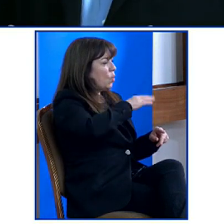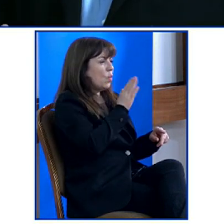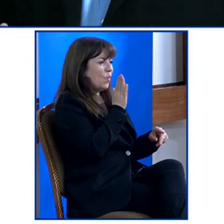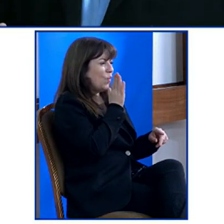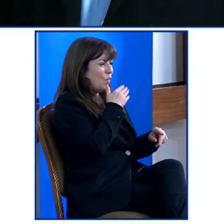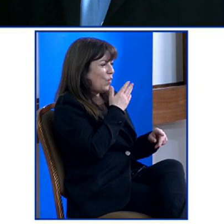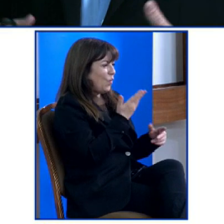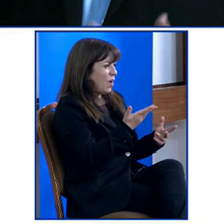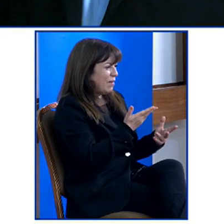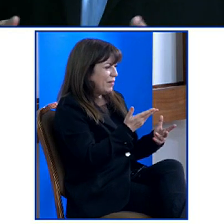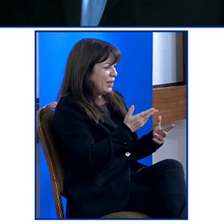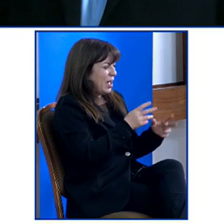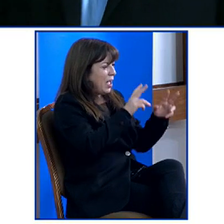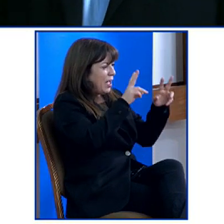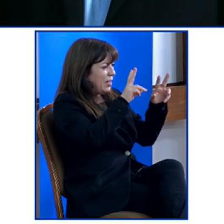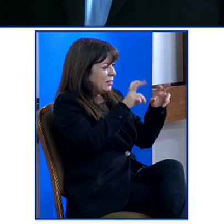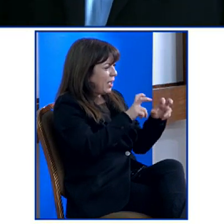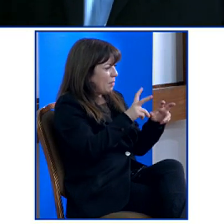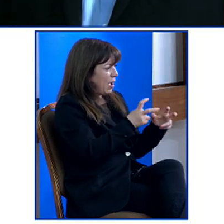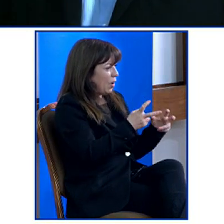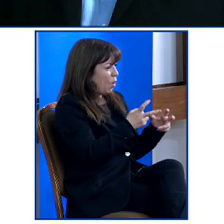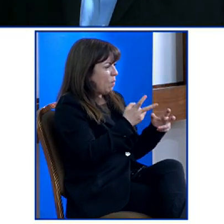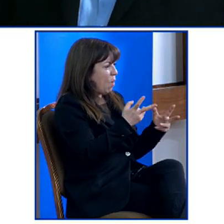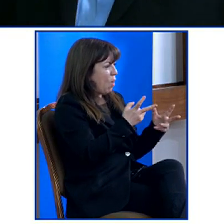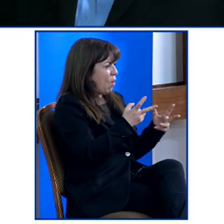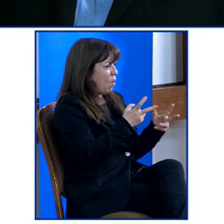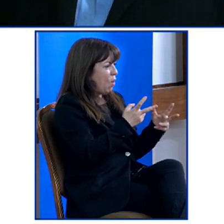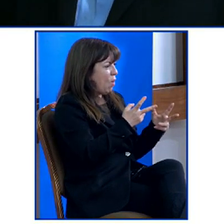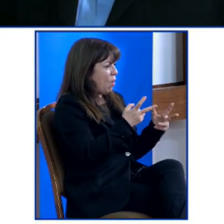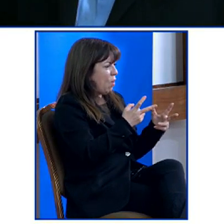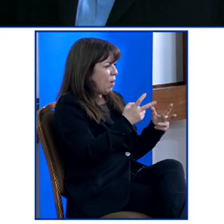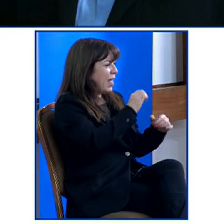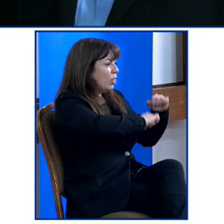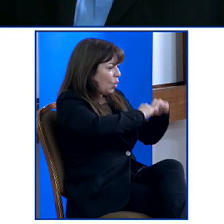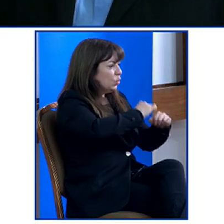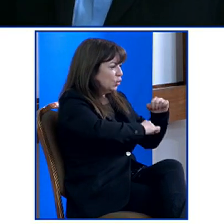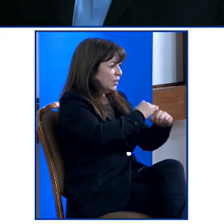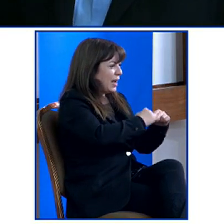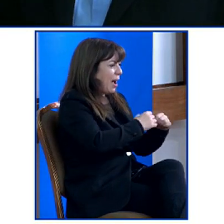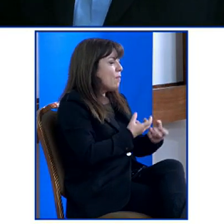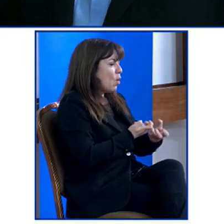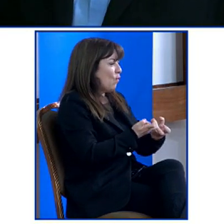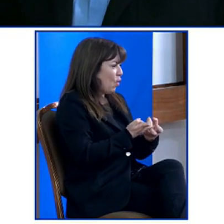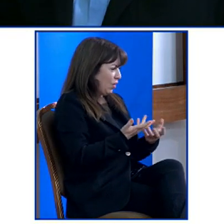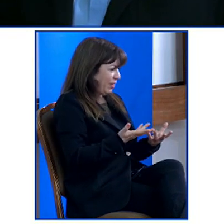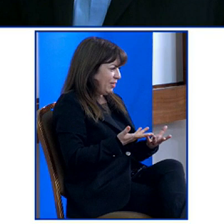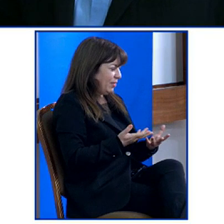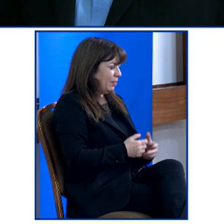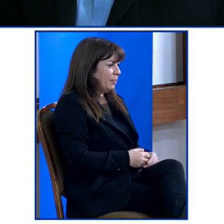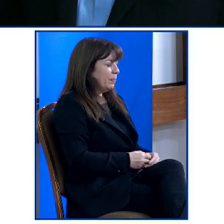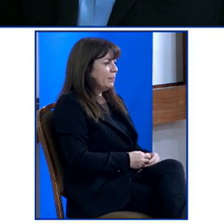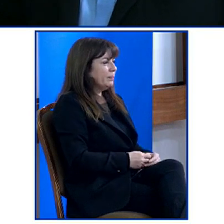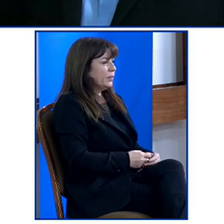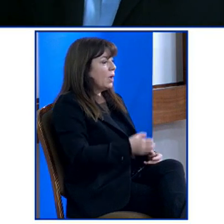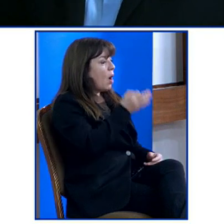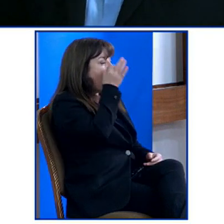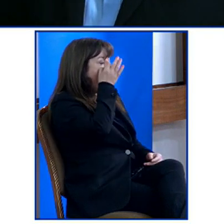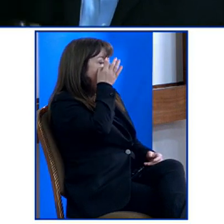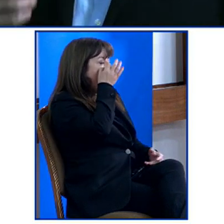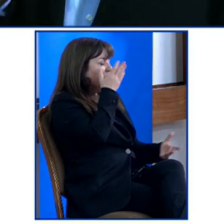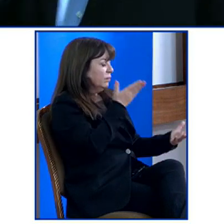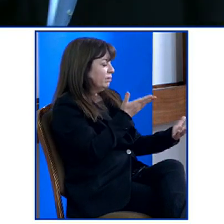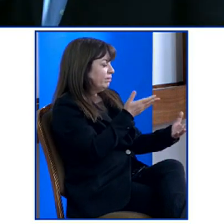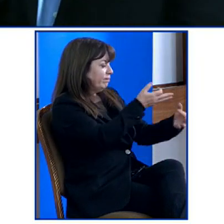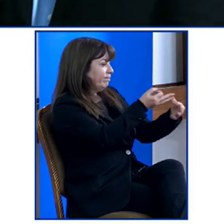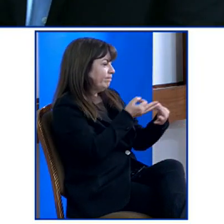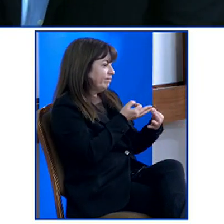es realmente la que ha generado el hombre a través de la industrialización. Y lo que observamos es que,